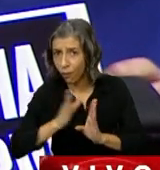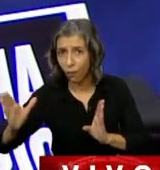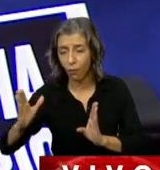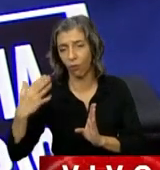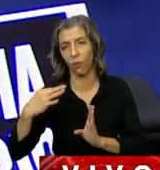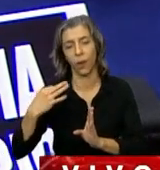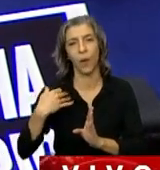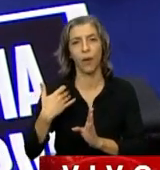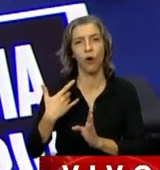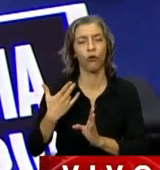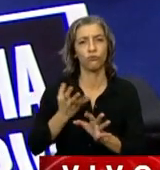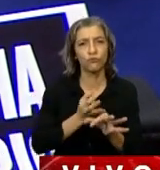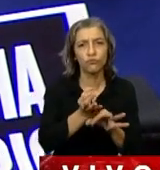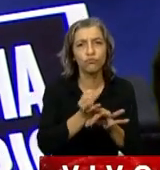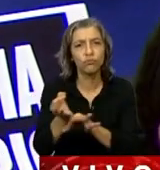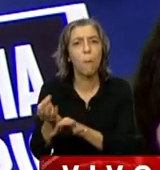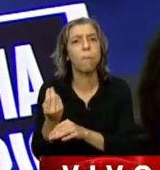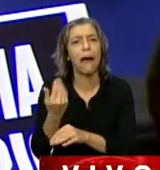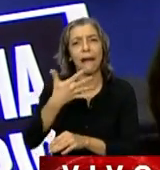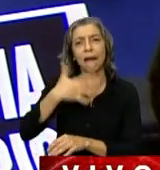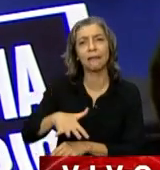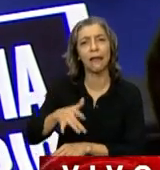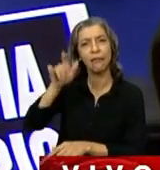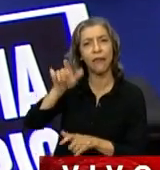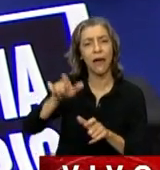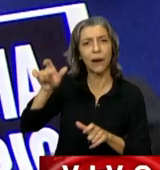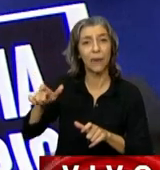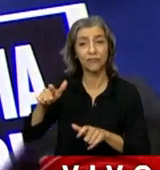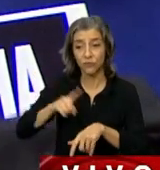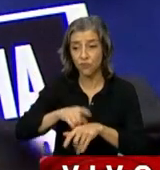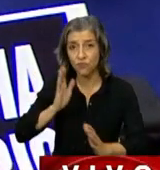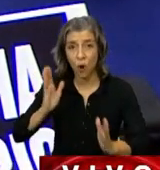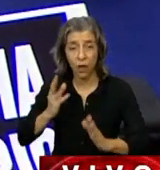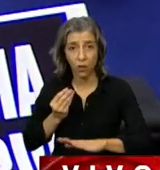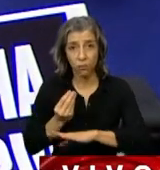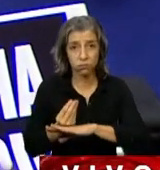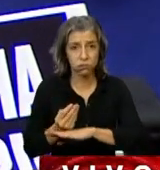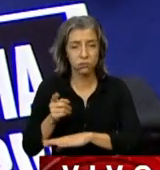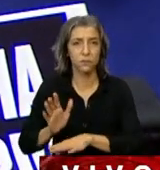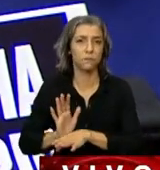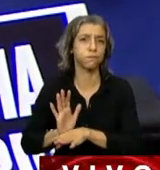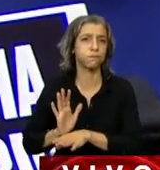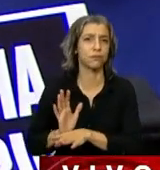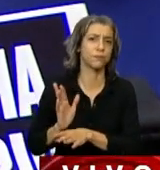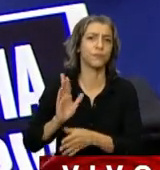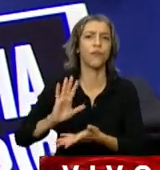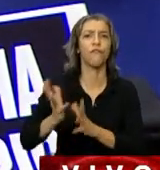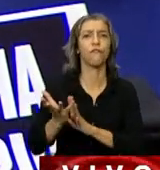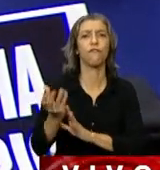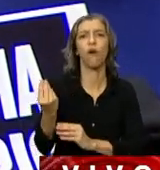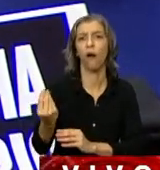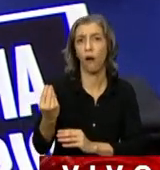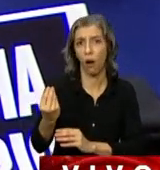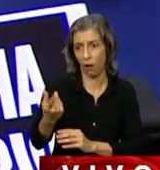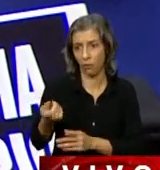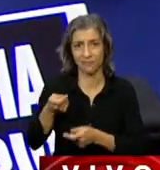del rol del genocidio, de qué hicieron esas jerarquías de las Fuerzas Armadas yendo a las